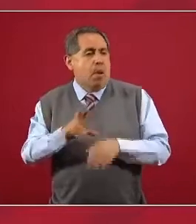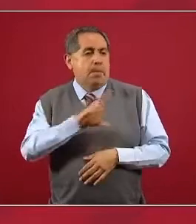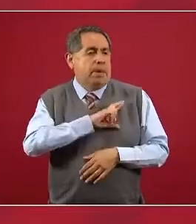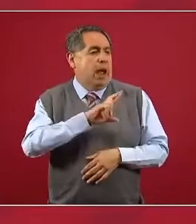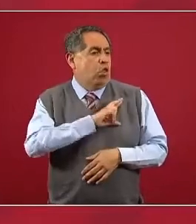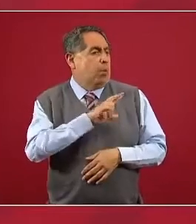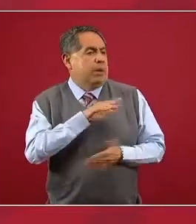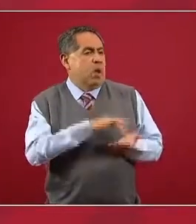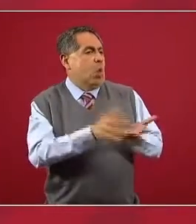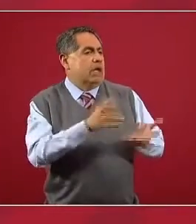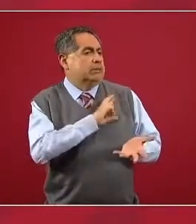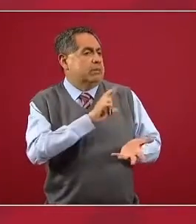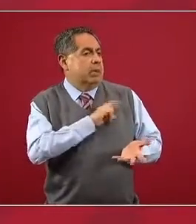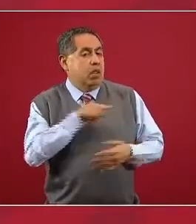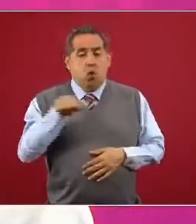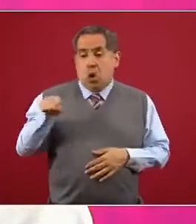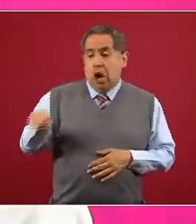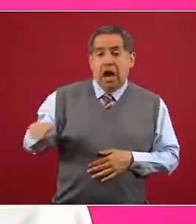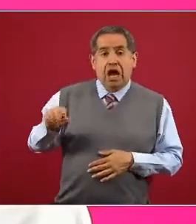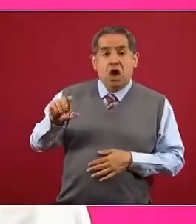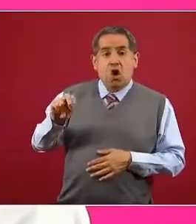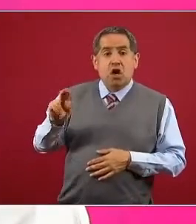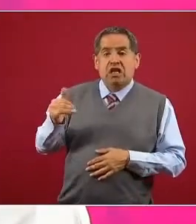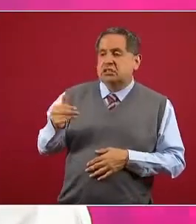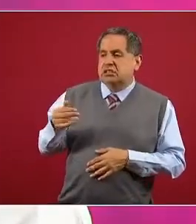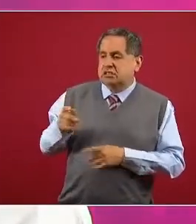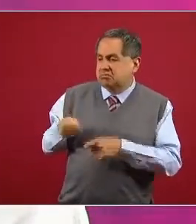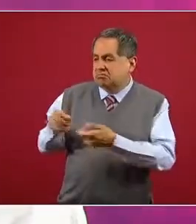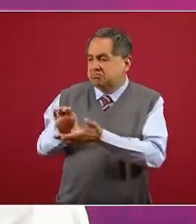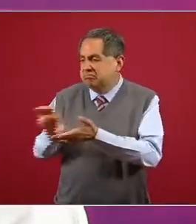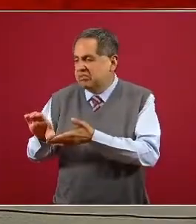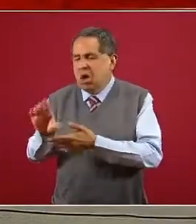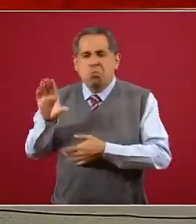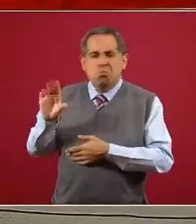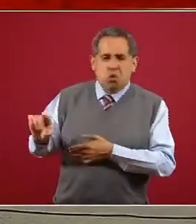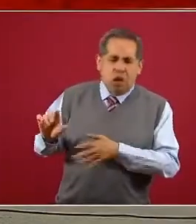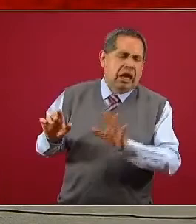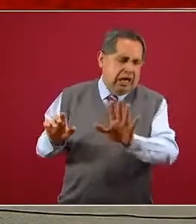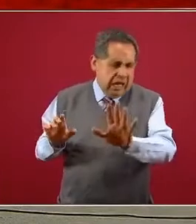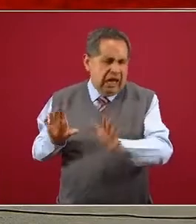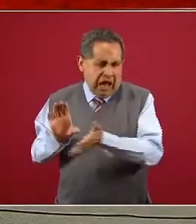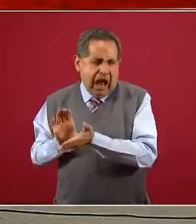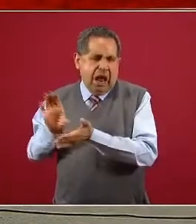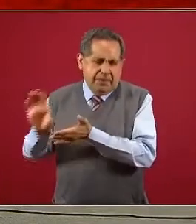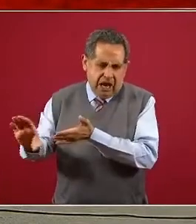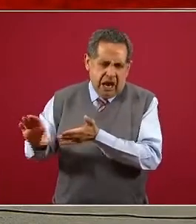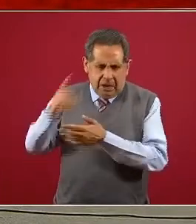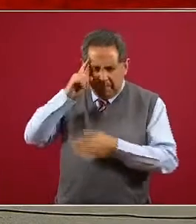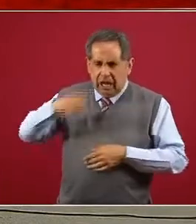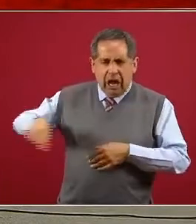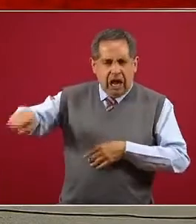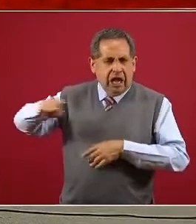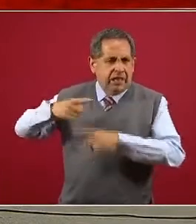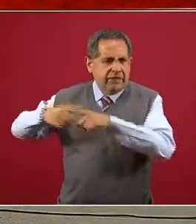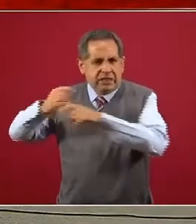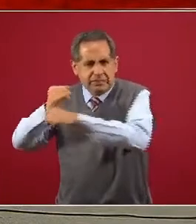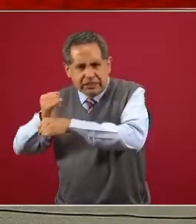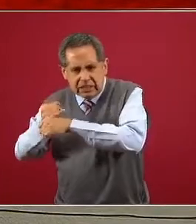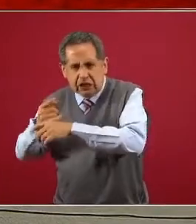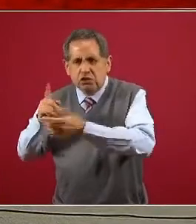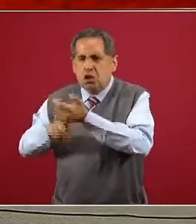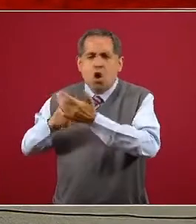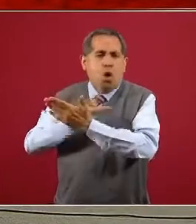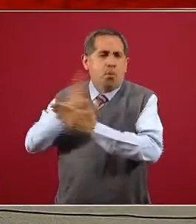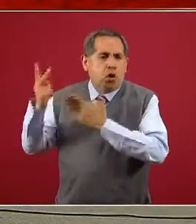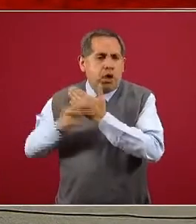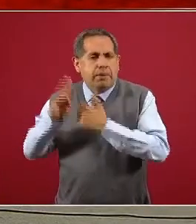privado y la inversión en ciencia y tecnología, aunque ciertamente también existía para los centros públicos, para los